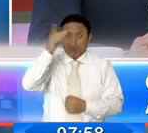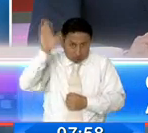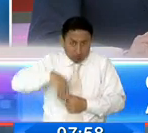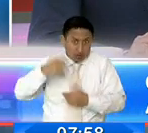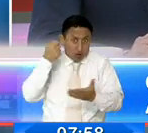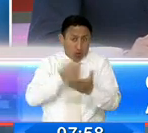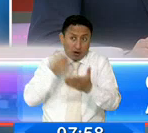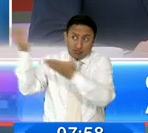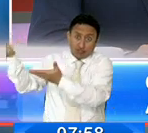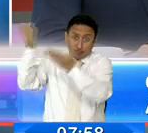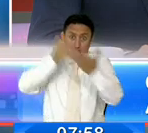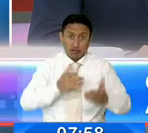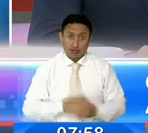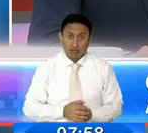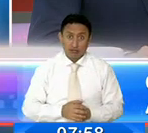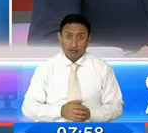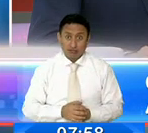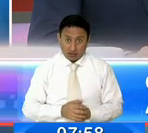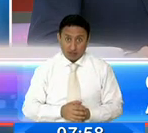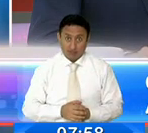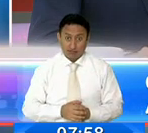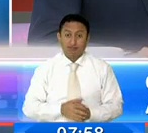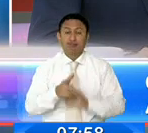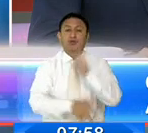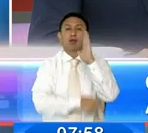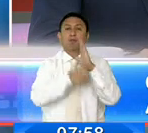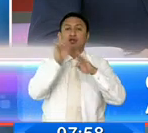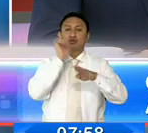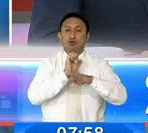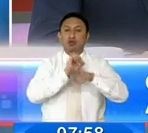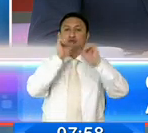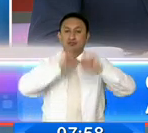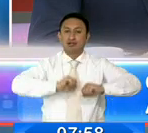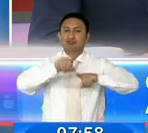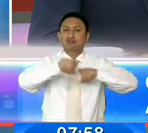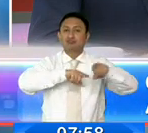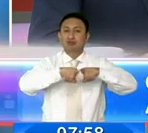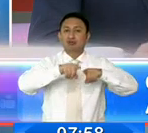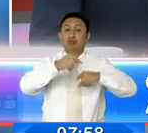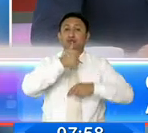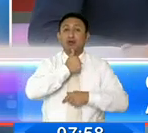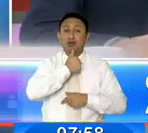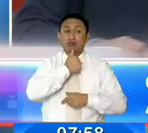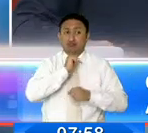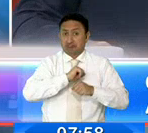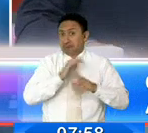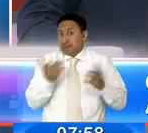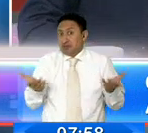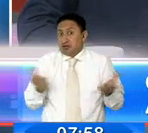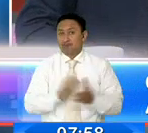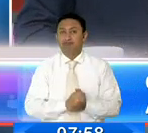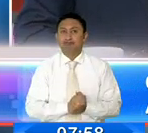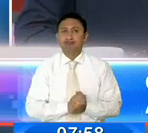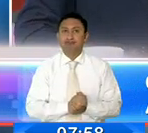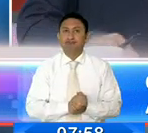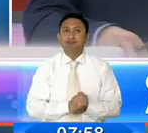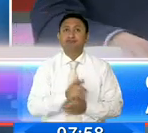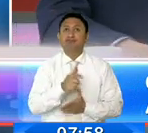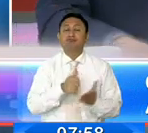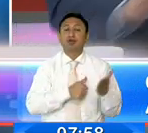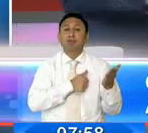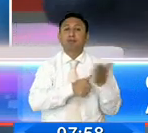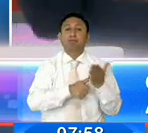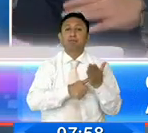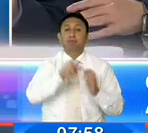se desmonopolizó. Petroecuador tiene un competidor que es el sector privado. Perfecto, ministro. Las bandas, hablemos de las